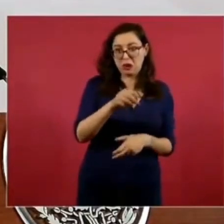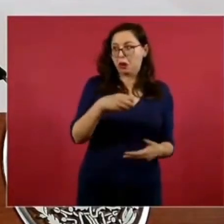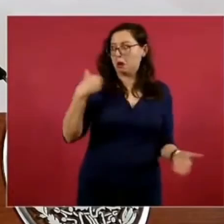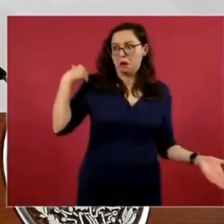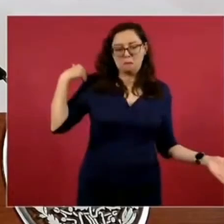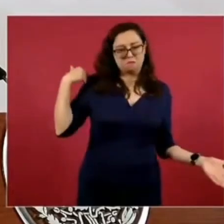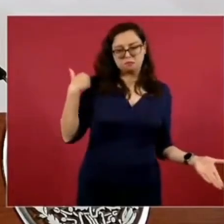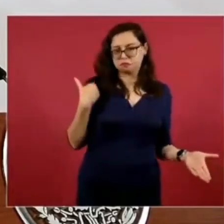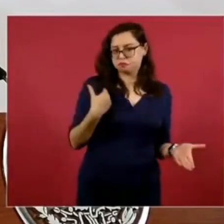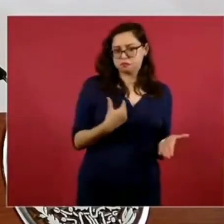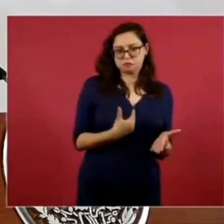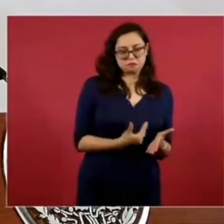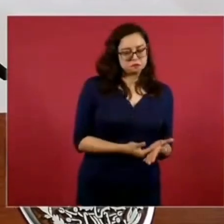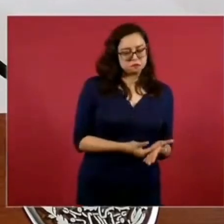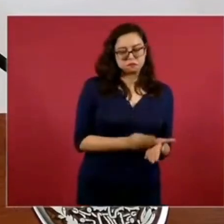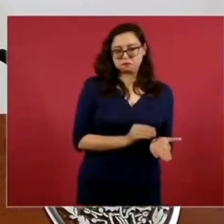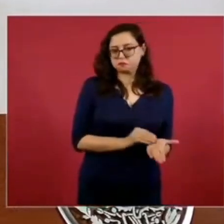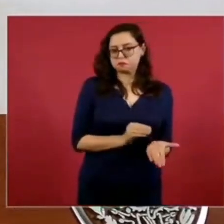ya